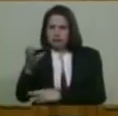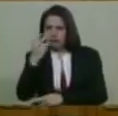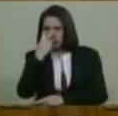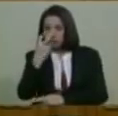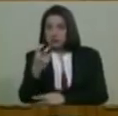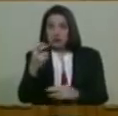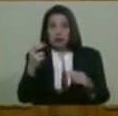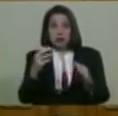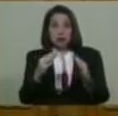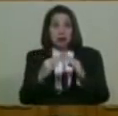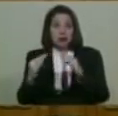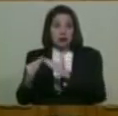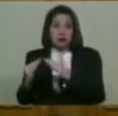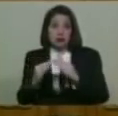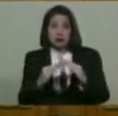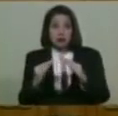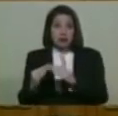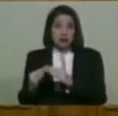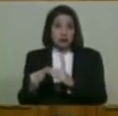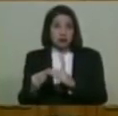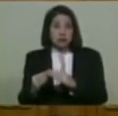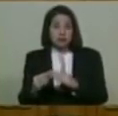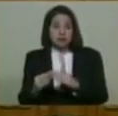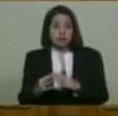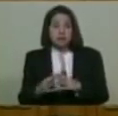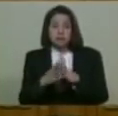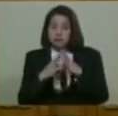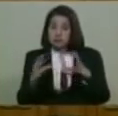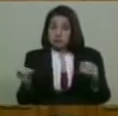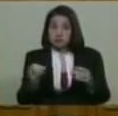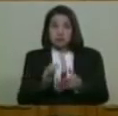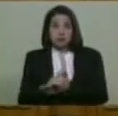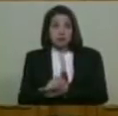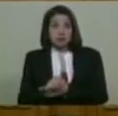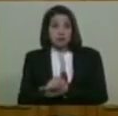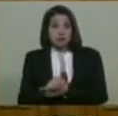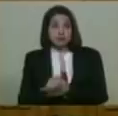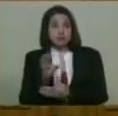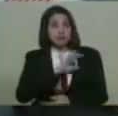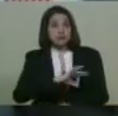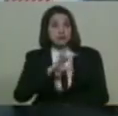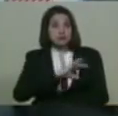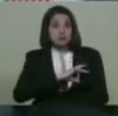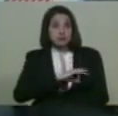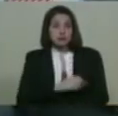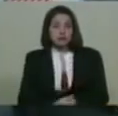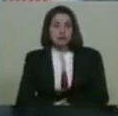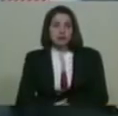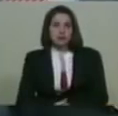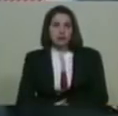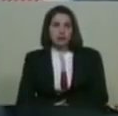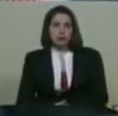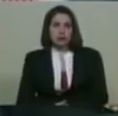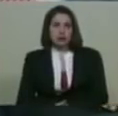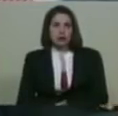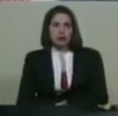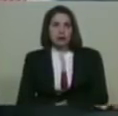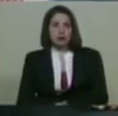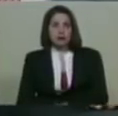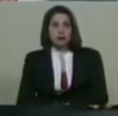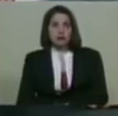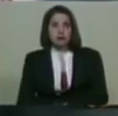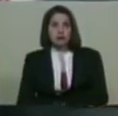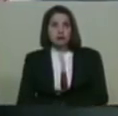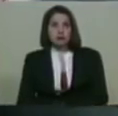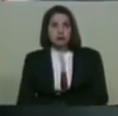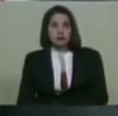sábado y domingo, Elías, Aristóbulo, compañero de lo social. Vamos a la visita casa por casa